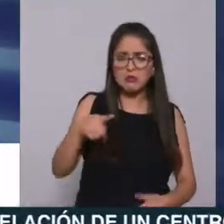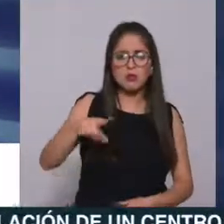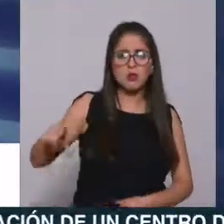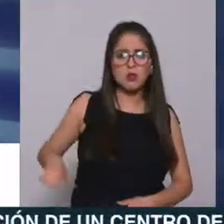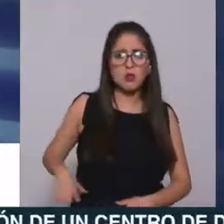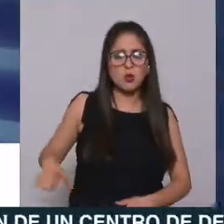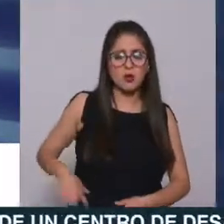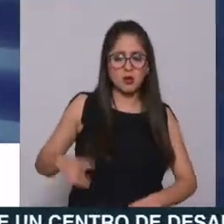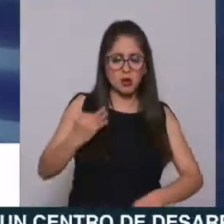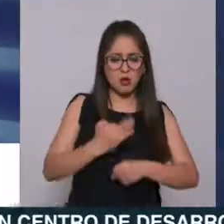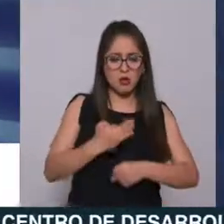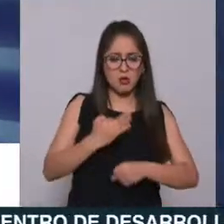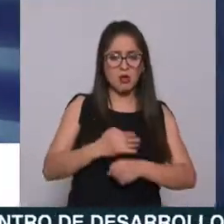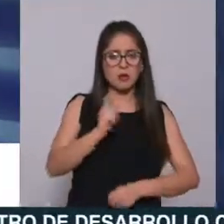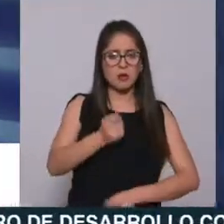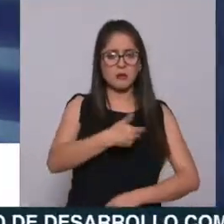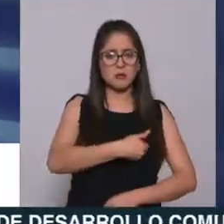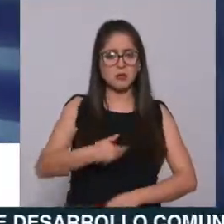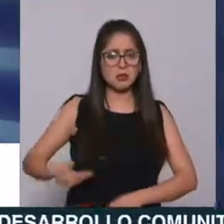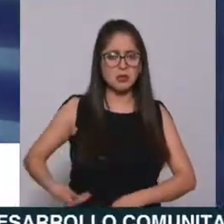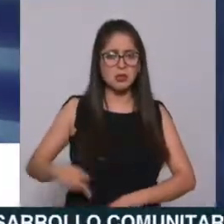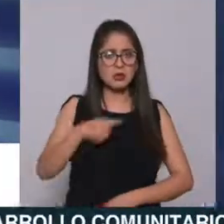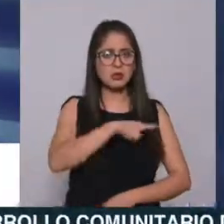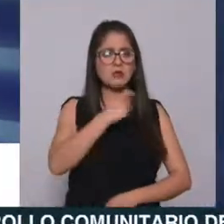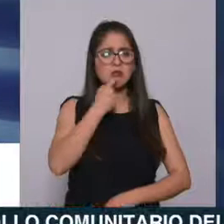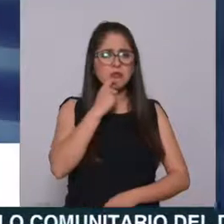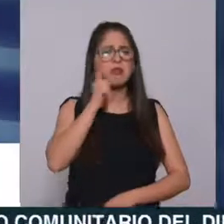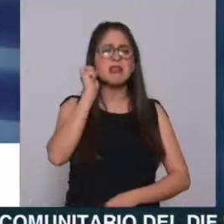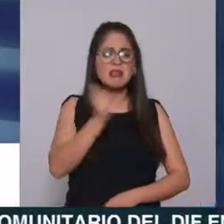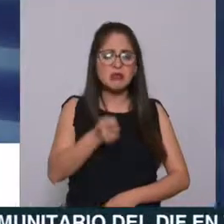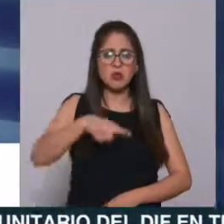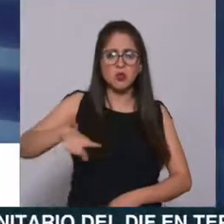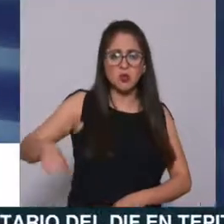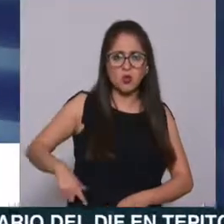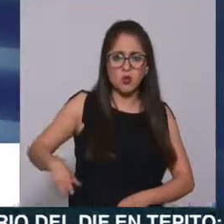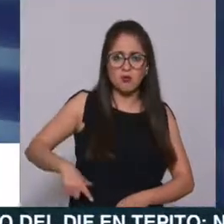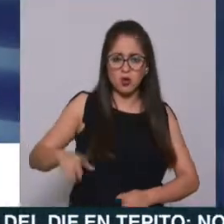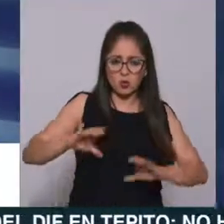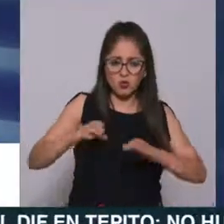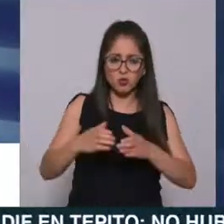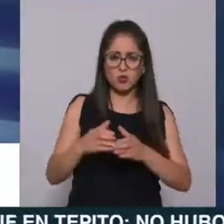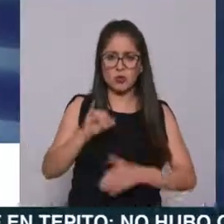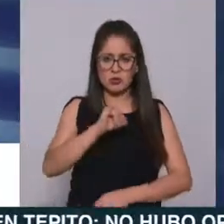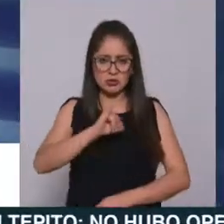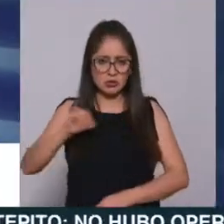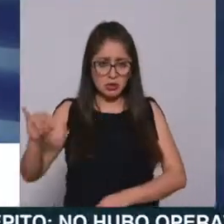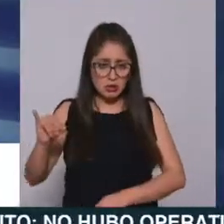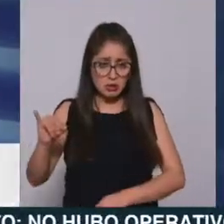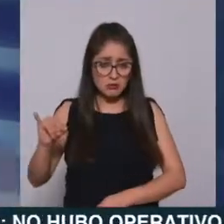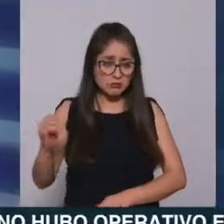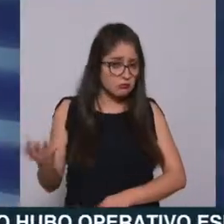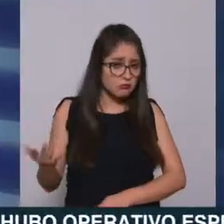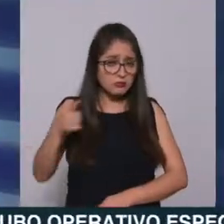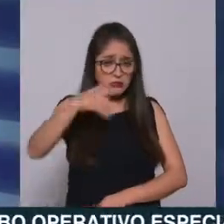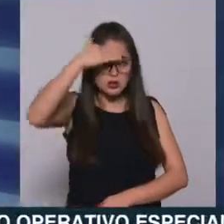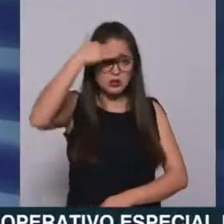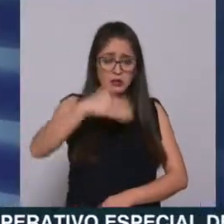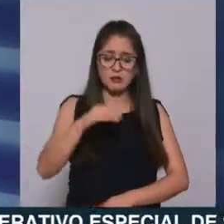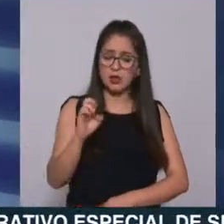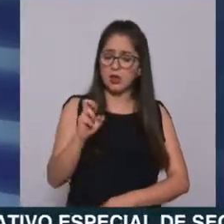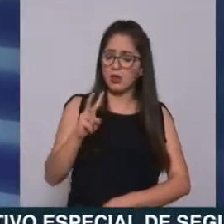licenciado Andrés Manuel López Obrador, un gobierno de izquierda, y en el cual pues básicamente pues no debemos de olvidar que Evo Morales